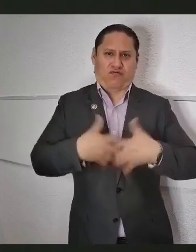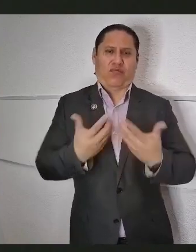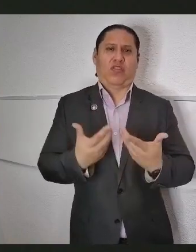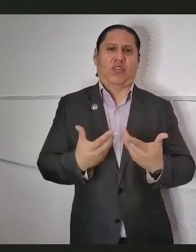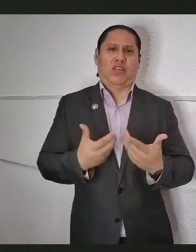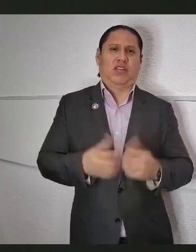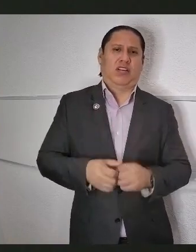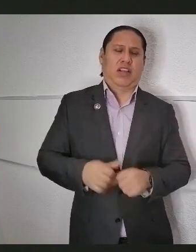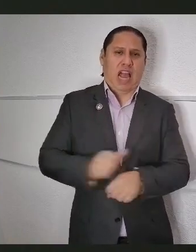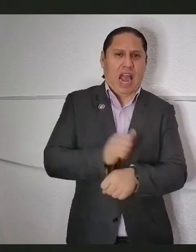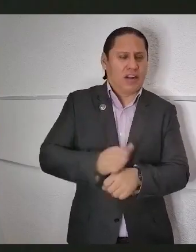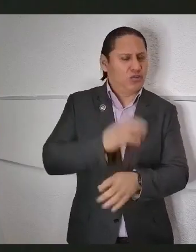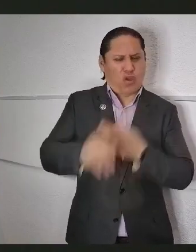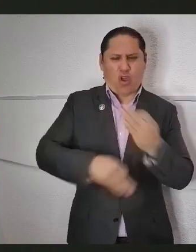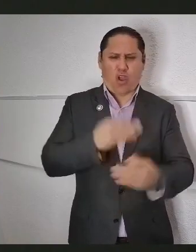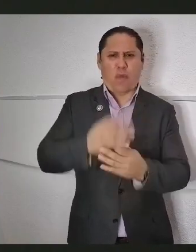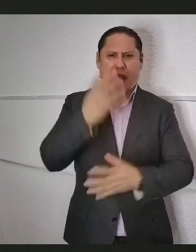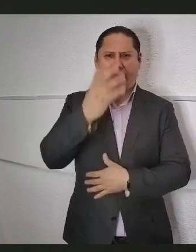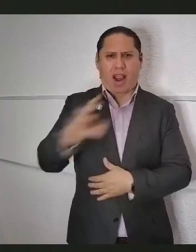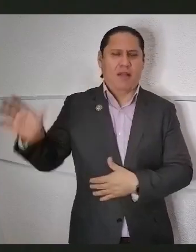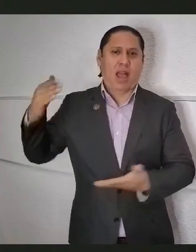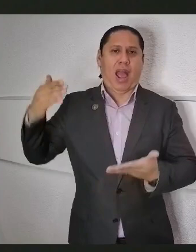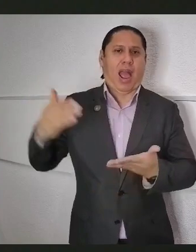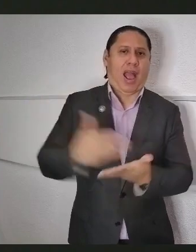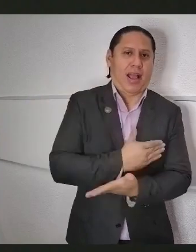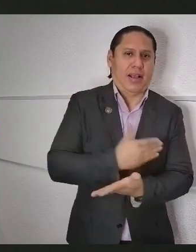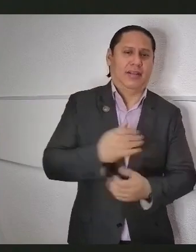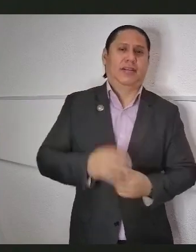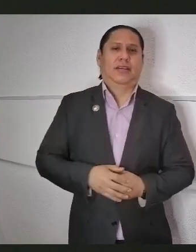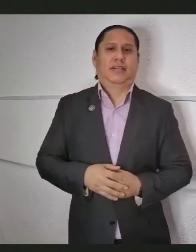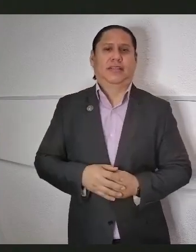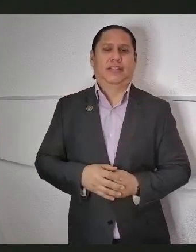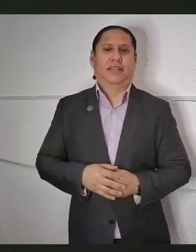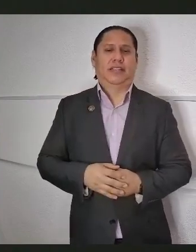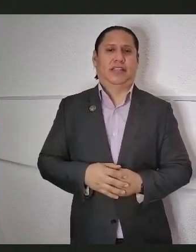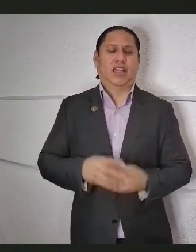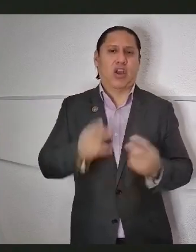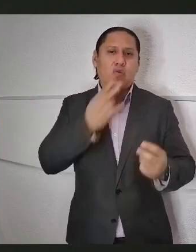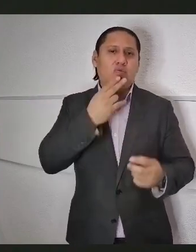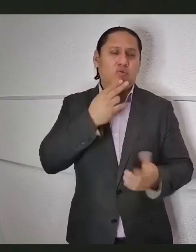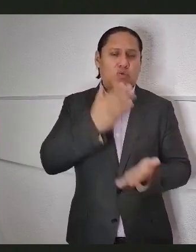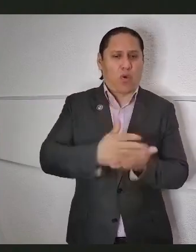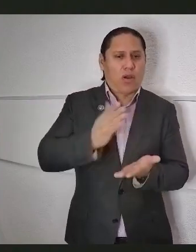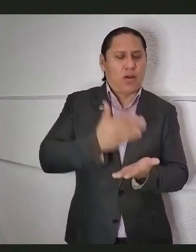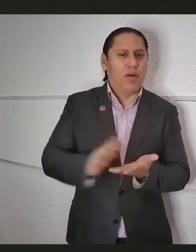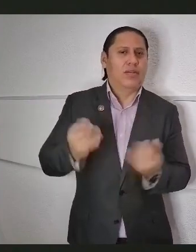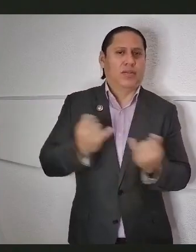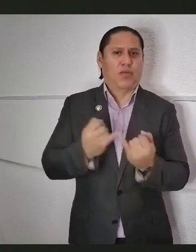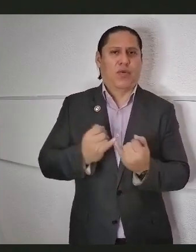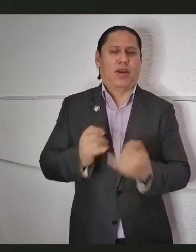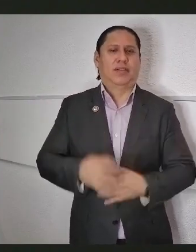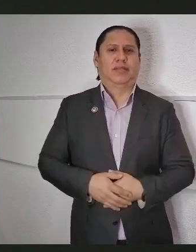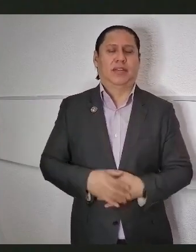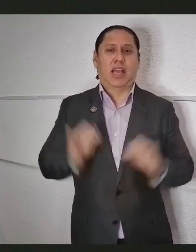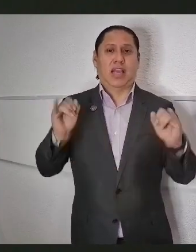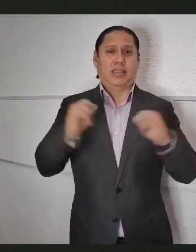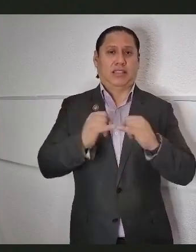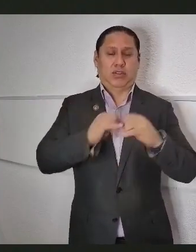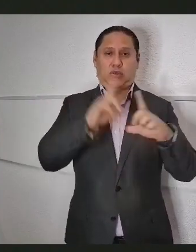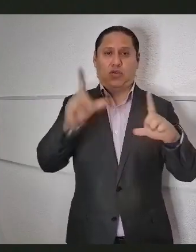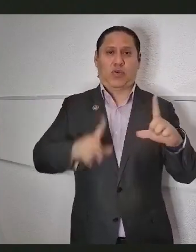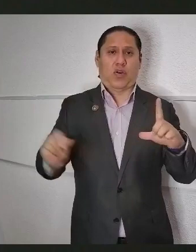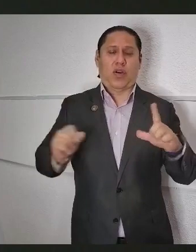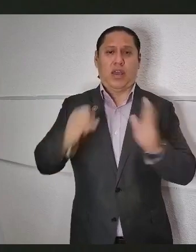producción del campo y el acceso a las fuentes del destino y el uso de créditos. El Instituto Nacional